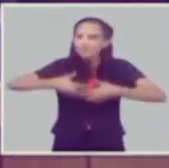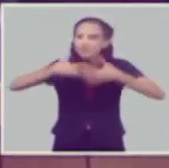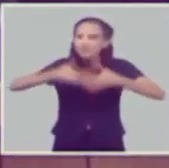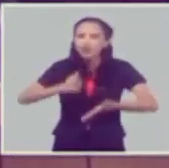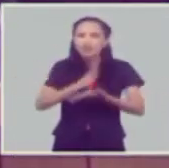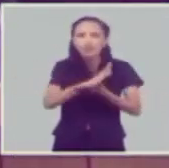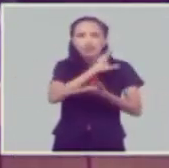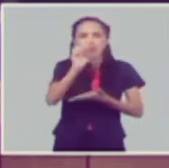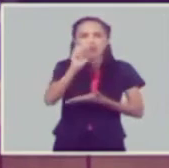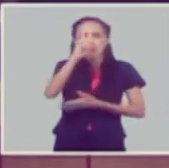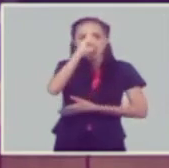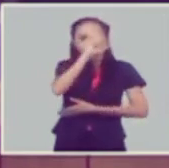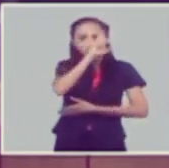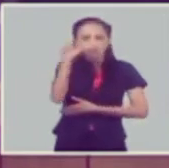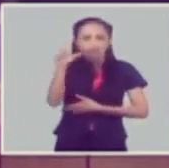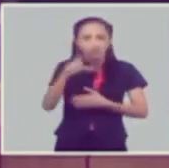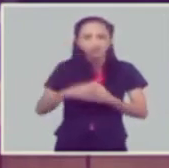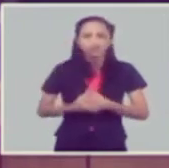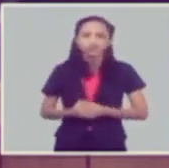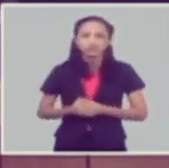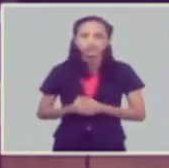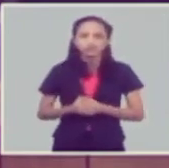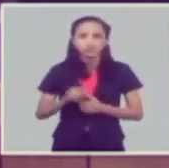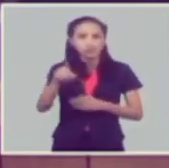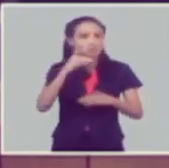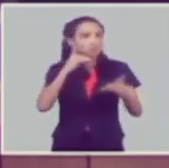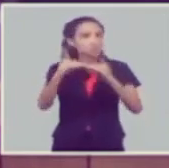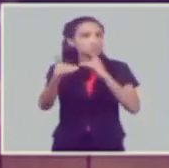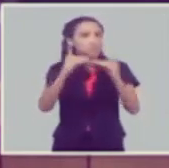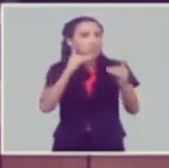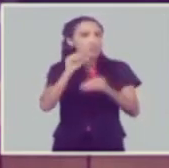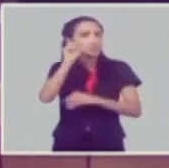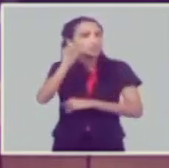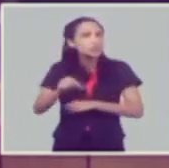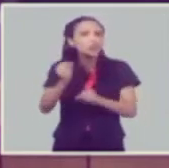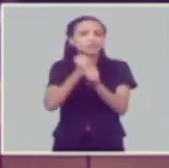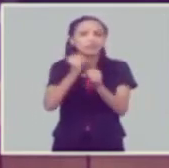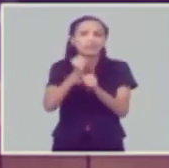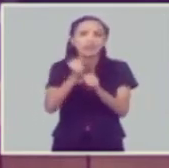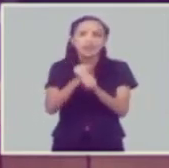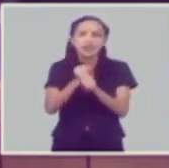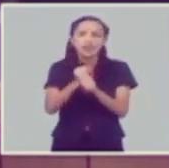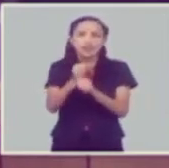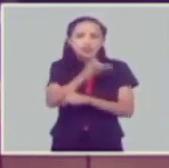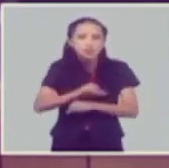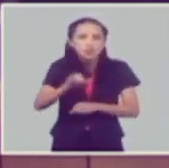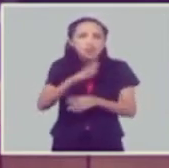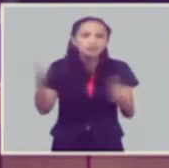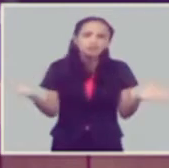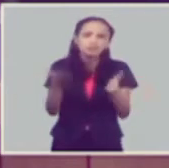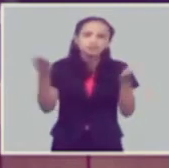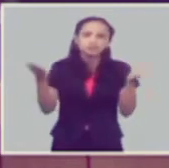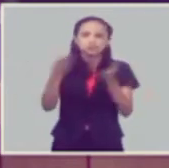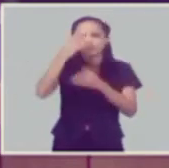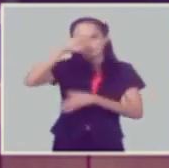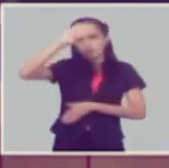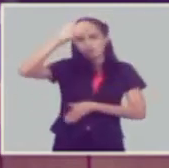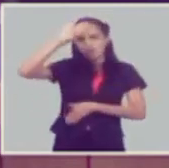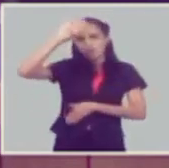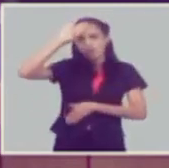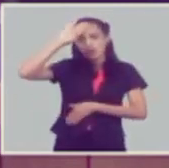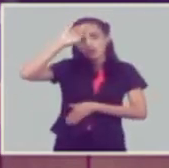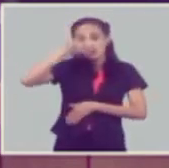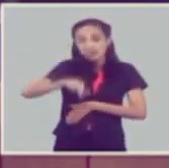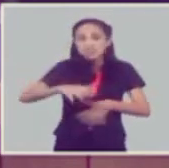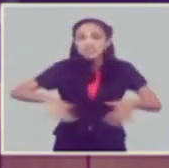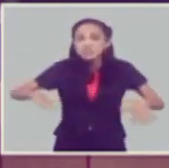hospitales, polos agrícolas. Ahí hemos dialogado con los que piensan y trabajan como país, con los que hacen posible que en medio de